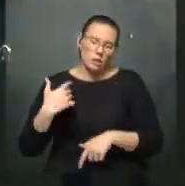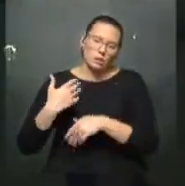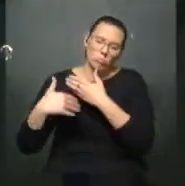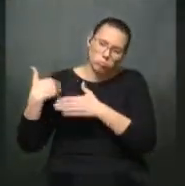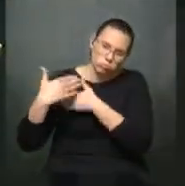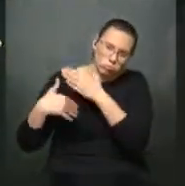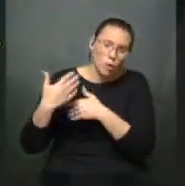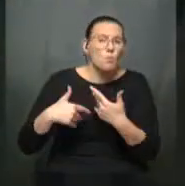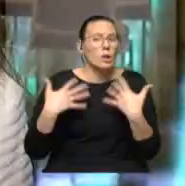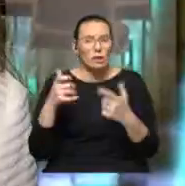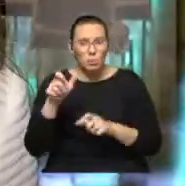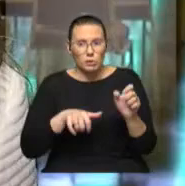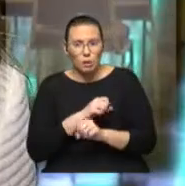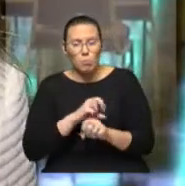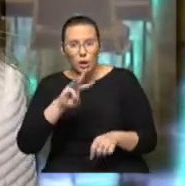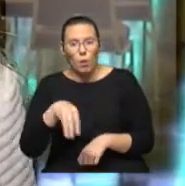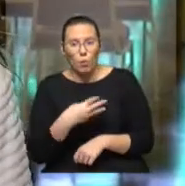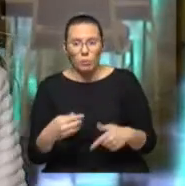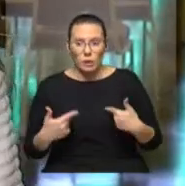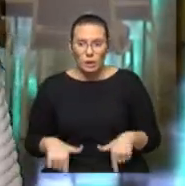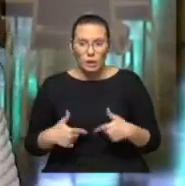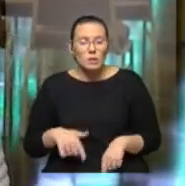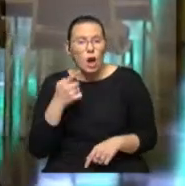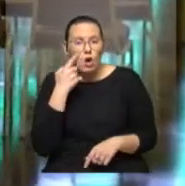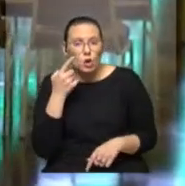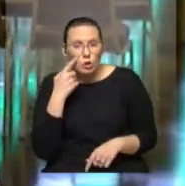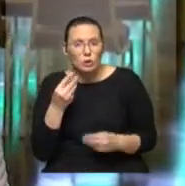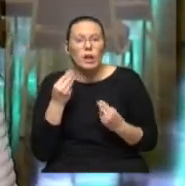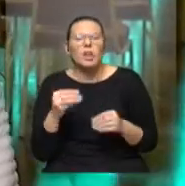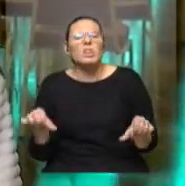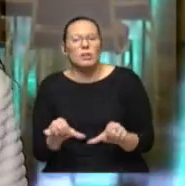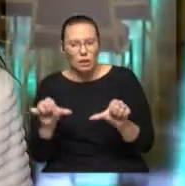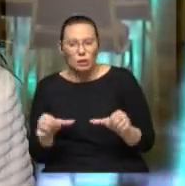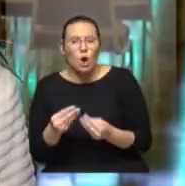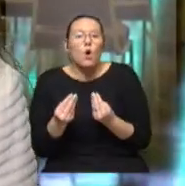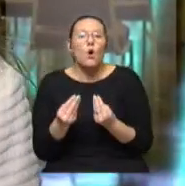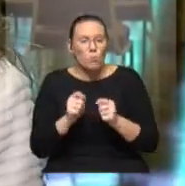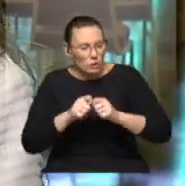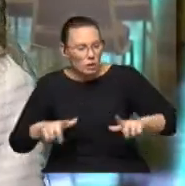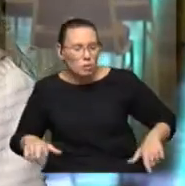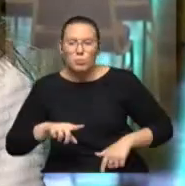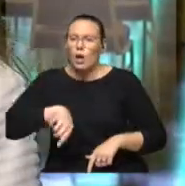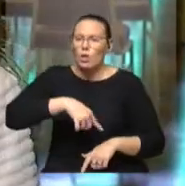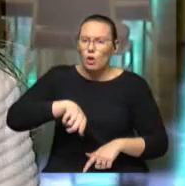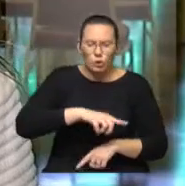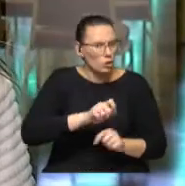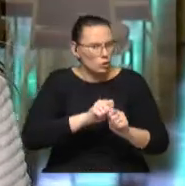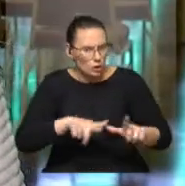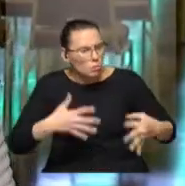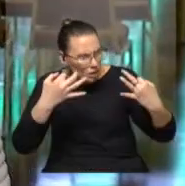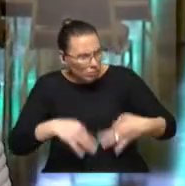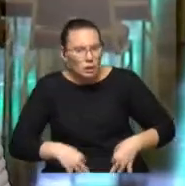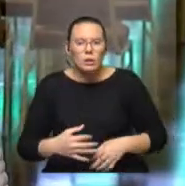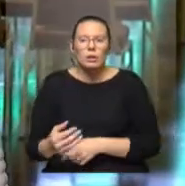que cualquier persona puede ingresar a la web de la Intendencia y conocer qué se está haciendo, cómo se está limpiando, dónde no se está limpiando